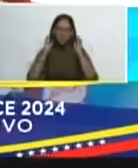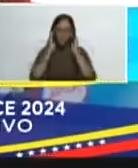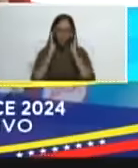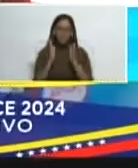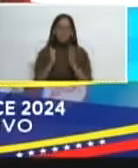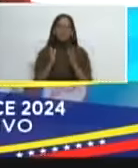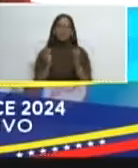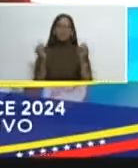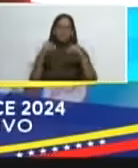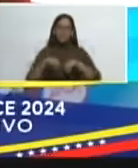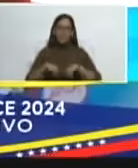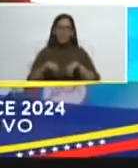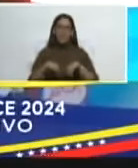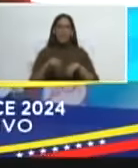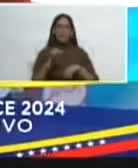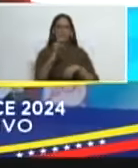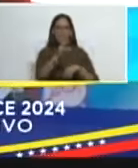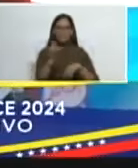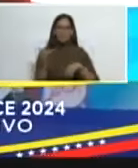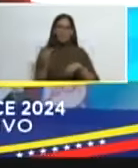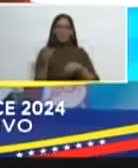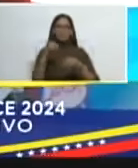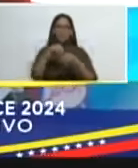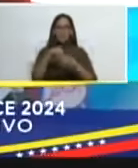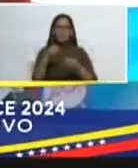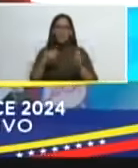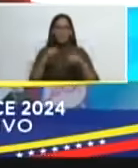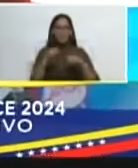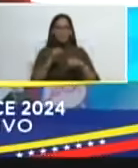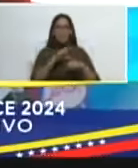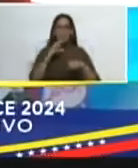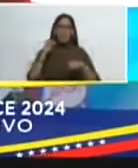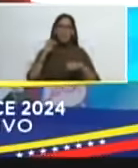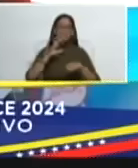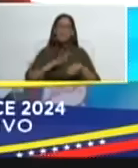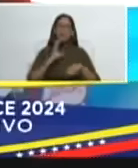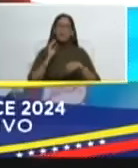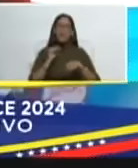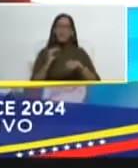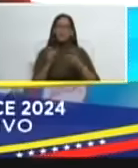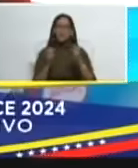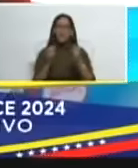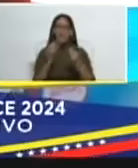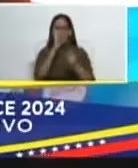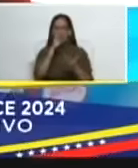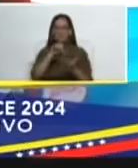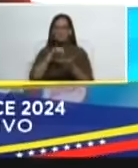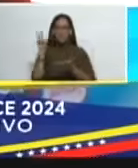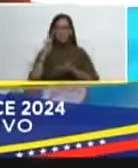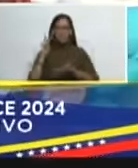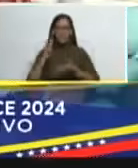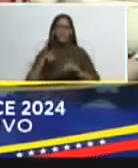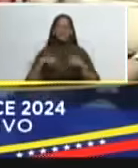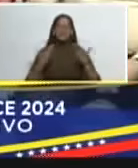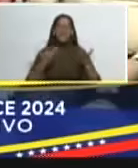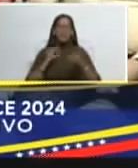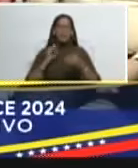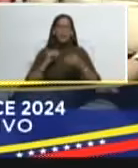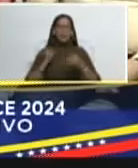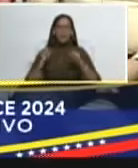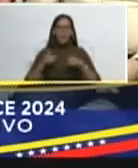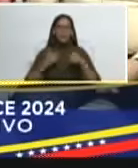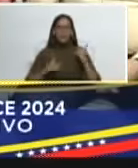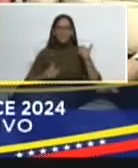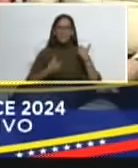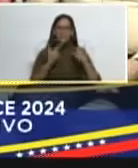los particulares intervienen en ese mercado. No estamos hablando de recursos del Banco Central de Venezuela. ¿Qué estamos hablando allí, presidente? ¿Qué